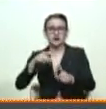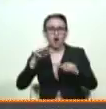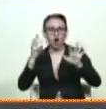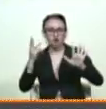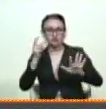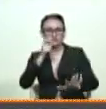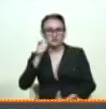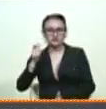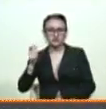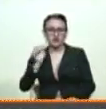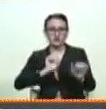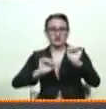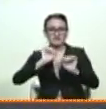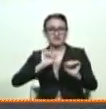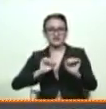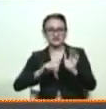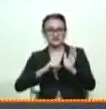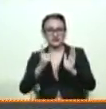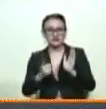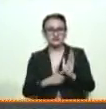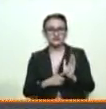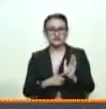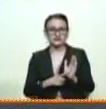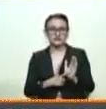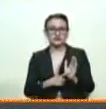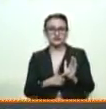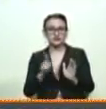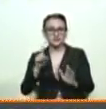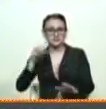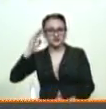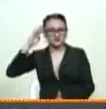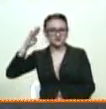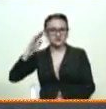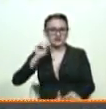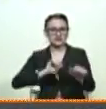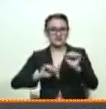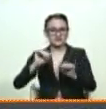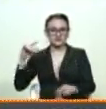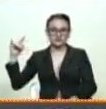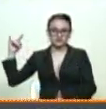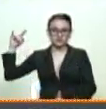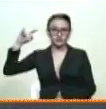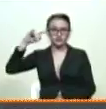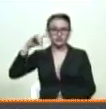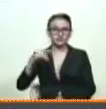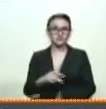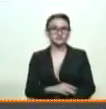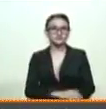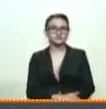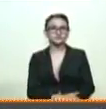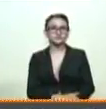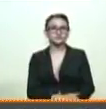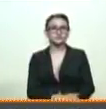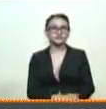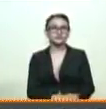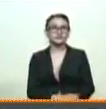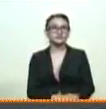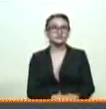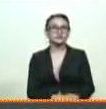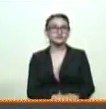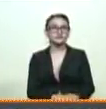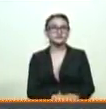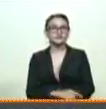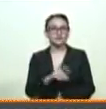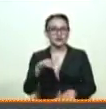de defensa integral, además del comandante de la defensa aeroespacial. Por allá a mi flanco izquierdo, más a la